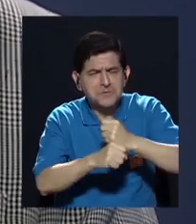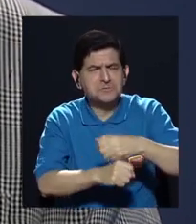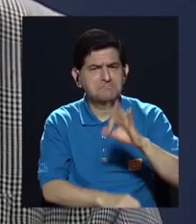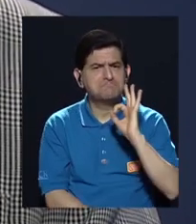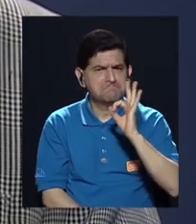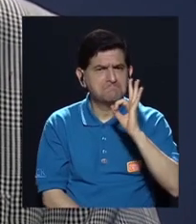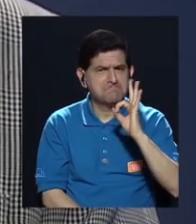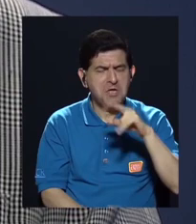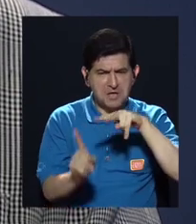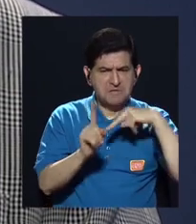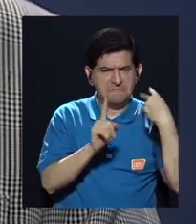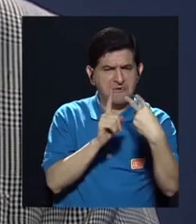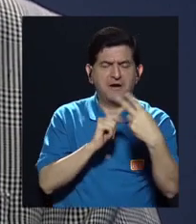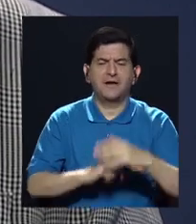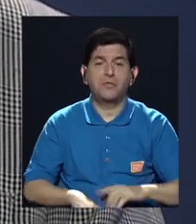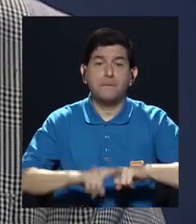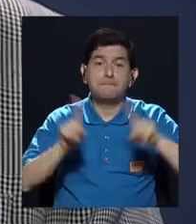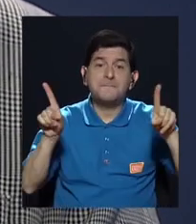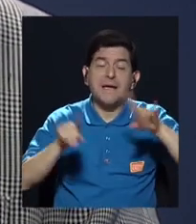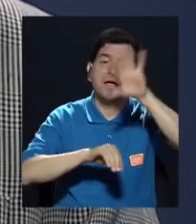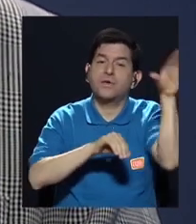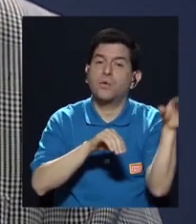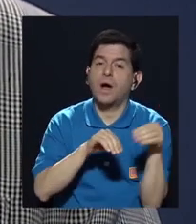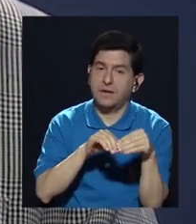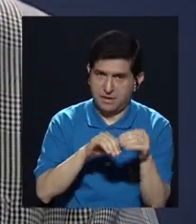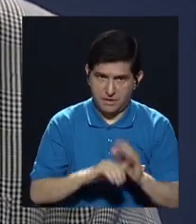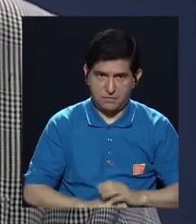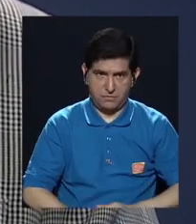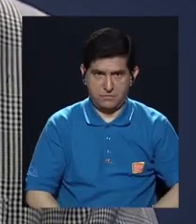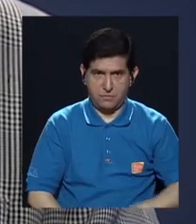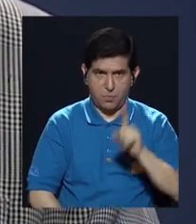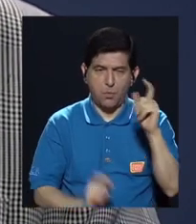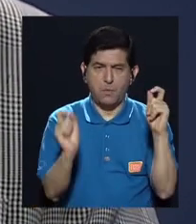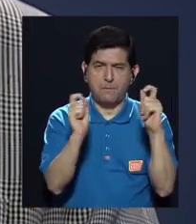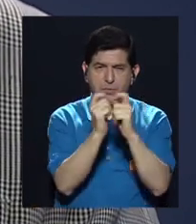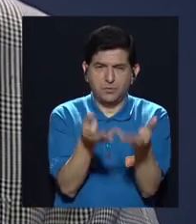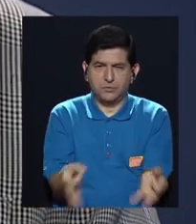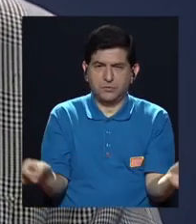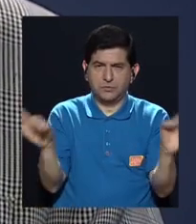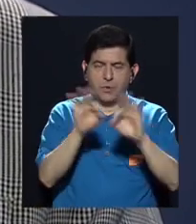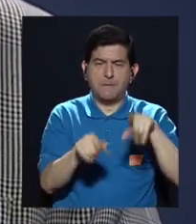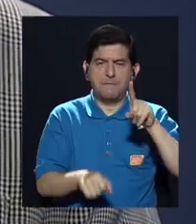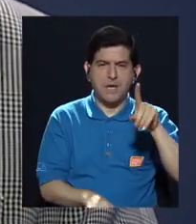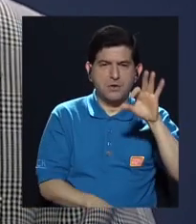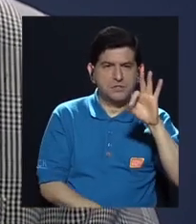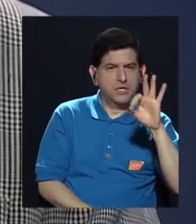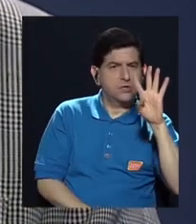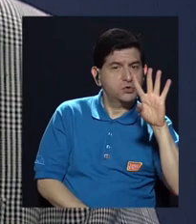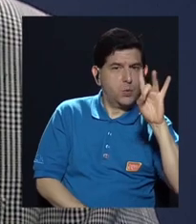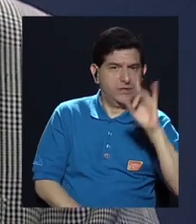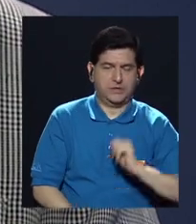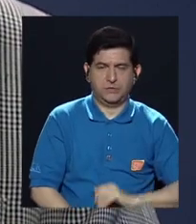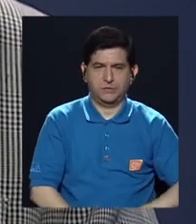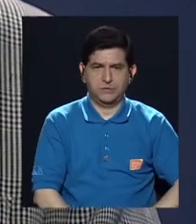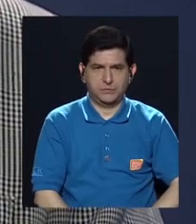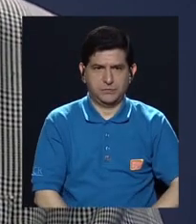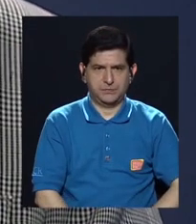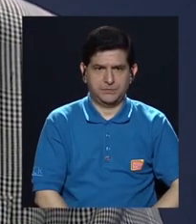sintético y bueno el enfoque. Pero quisiera agregar también un detalle. En